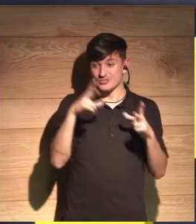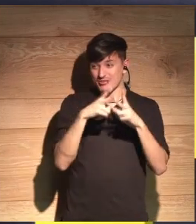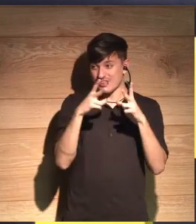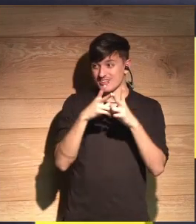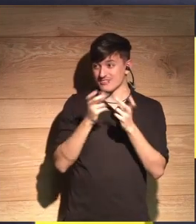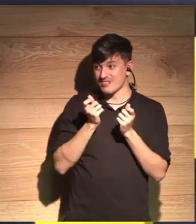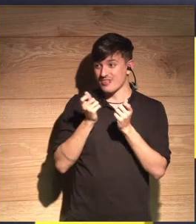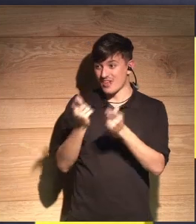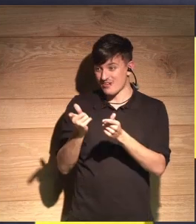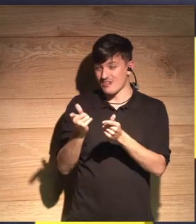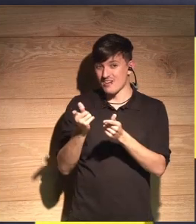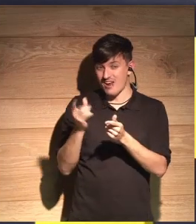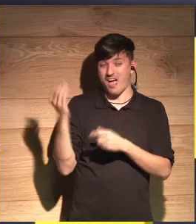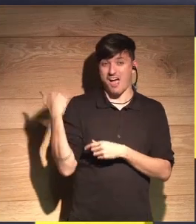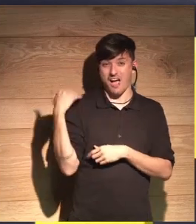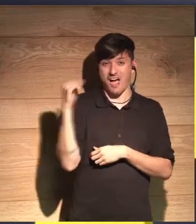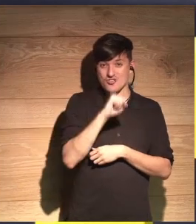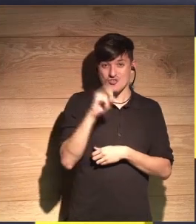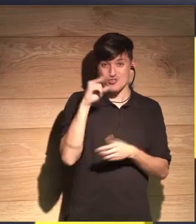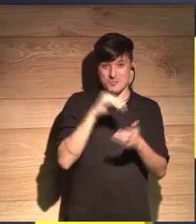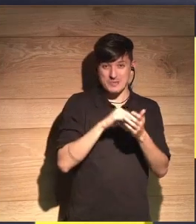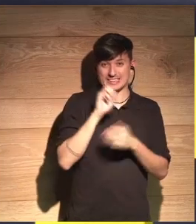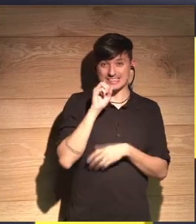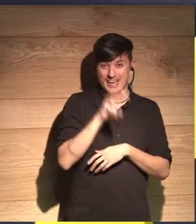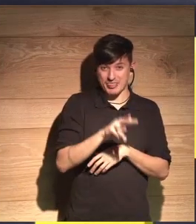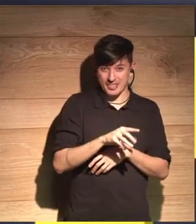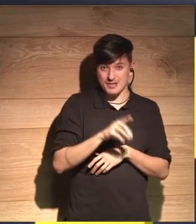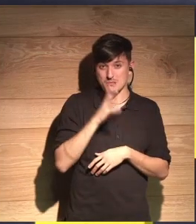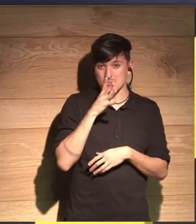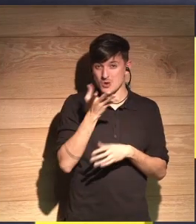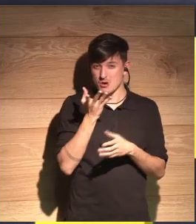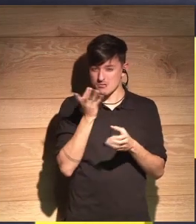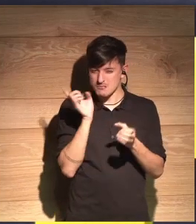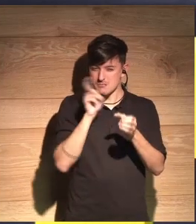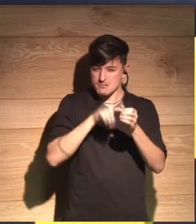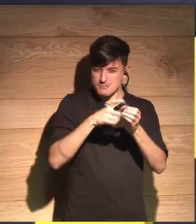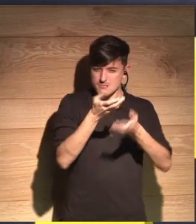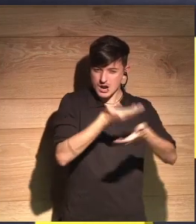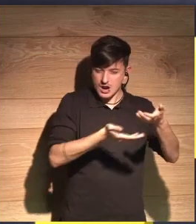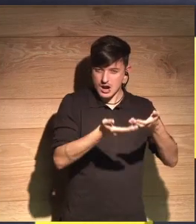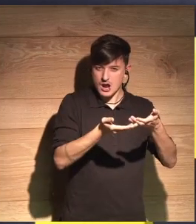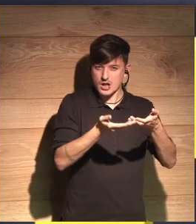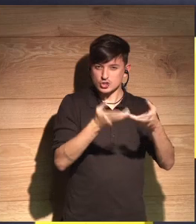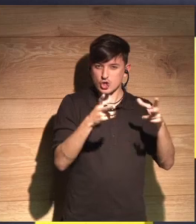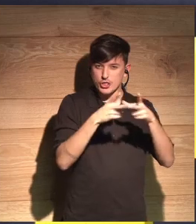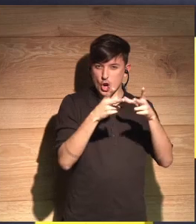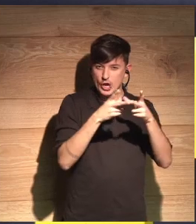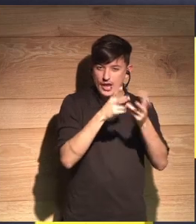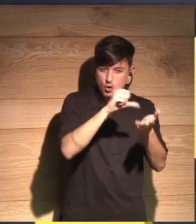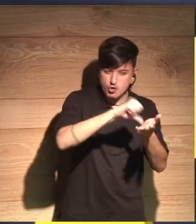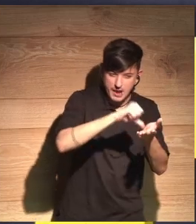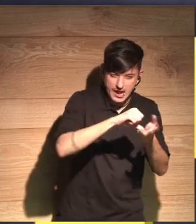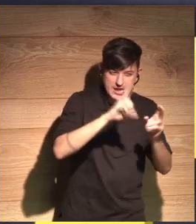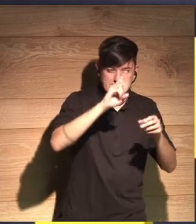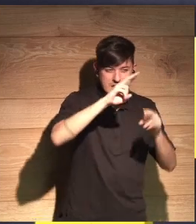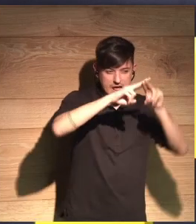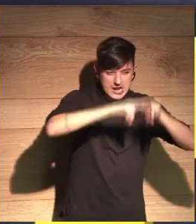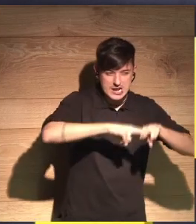concedieron en el año 2013 por su contribución a la sociología urbana y al análisis de las dimensiones